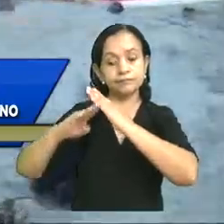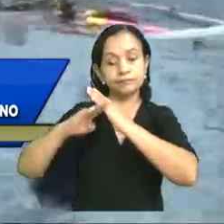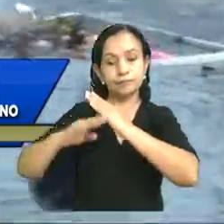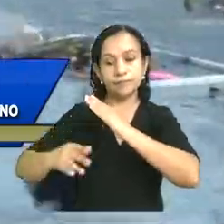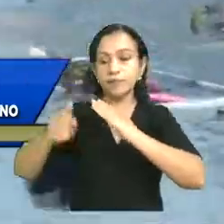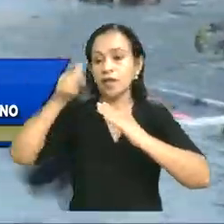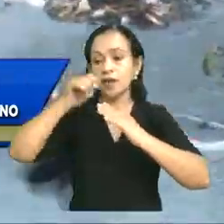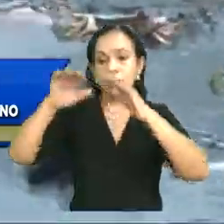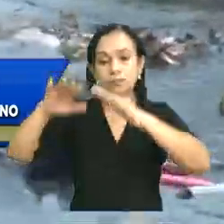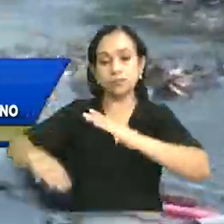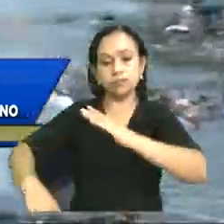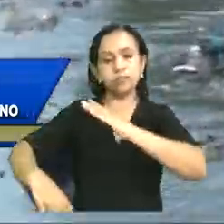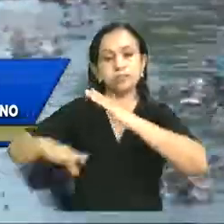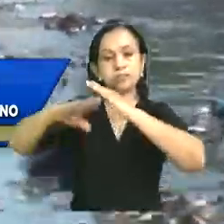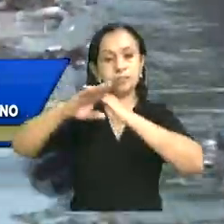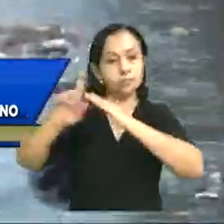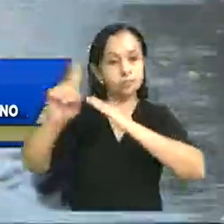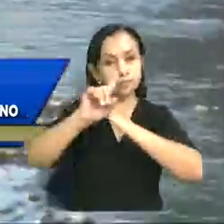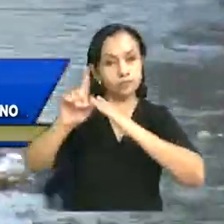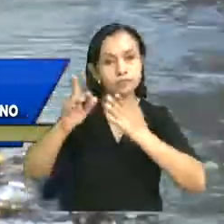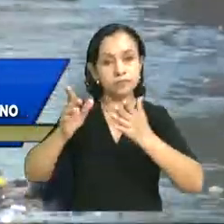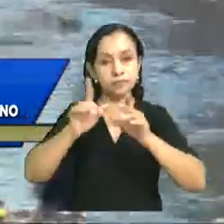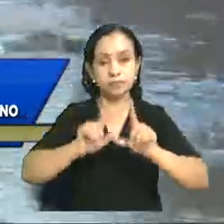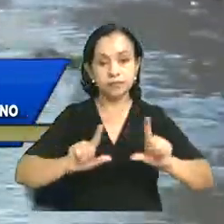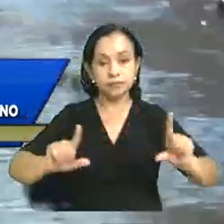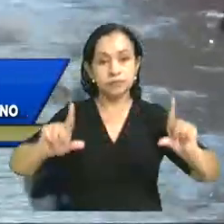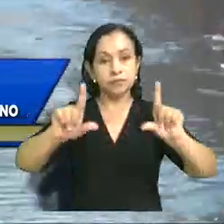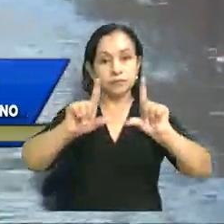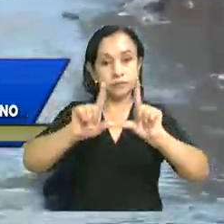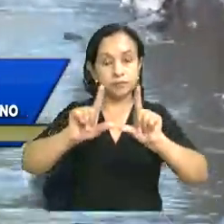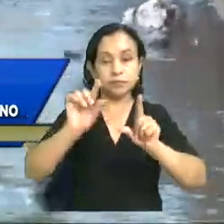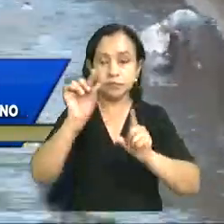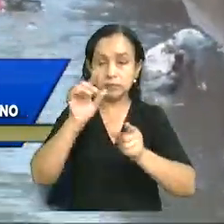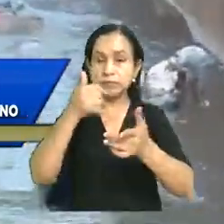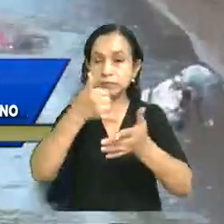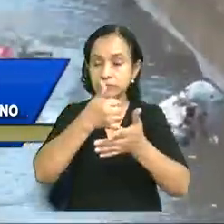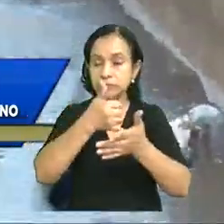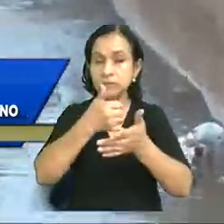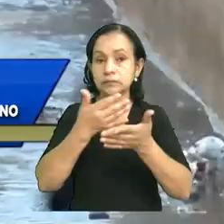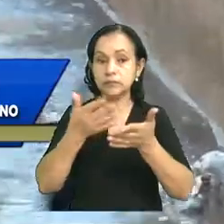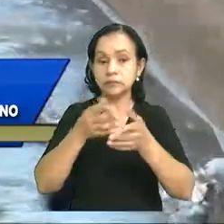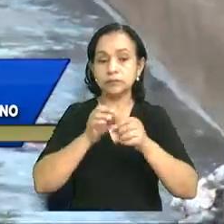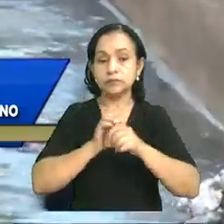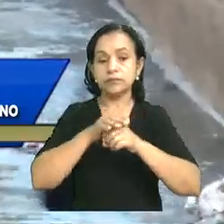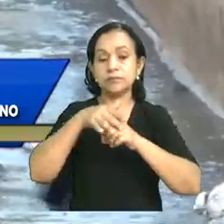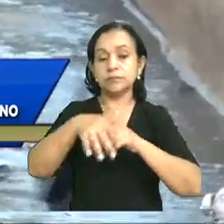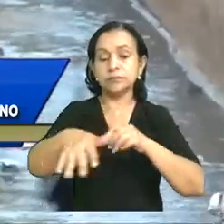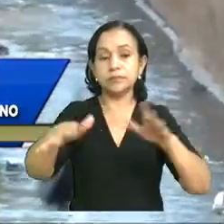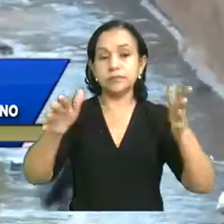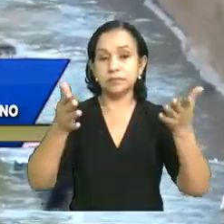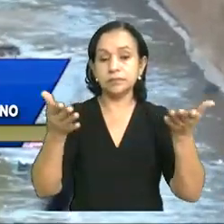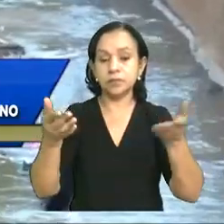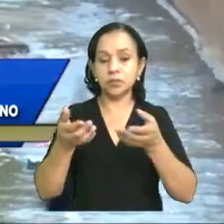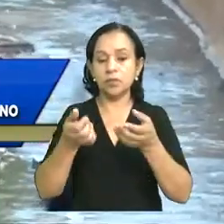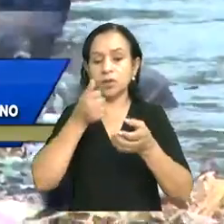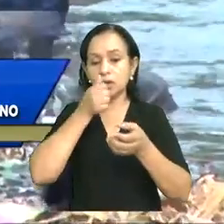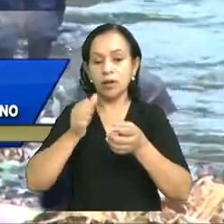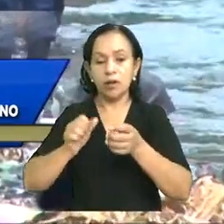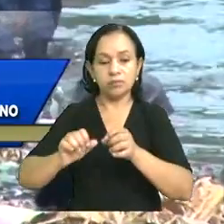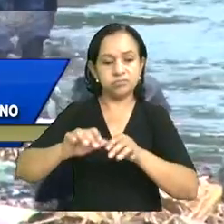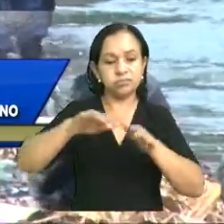evitar deslaves? Porque hay zonas que son dispuestas o que son vulnerables a deslaves. ¿Cuán importante es este aspecto? Esto